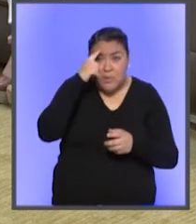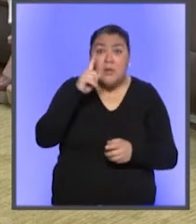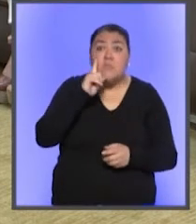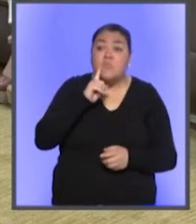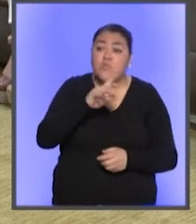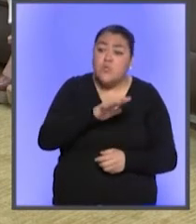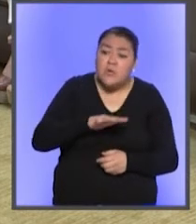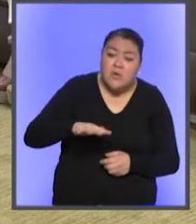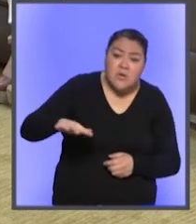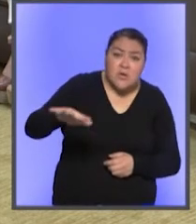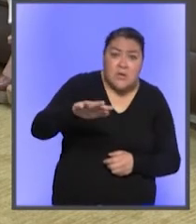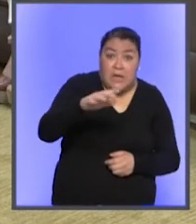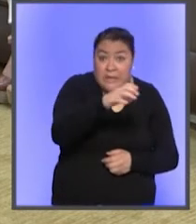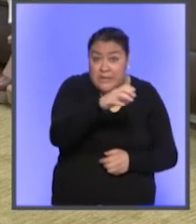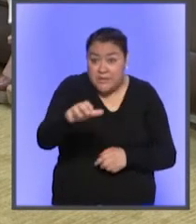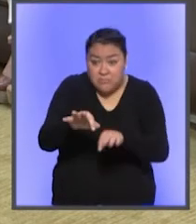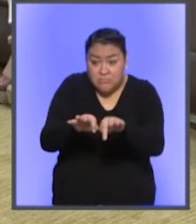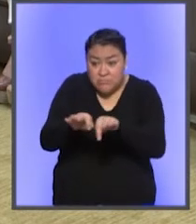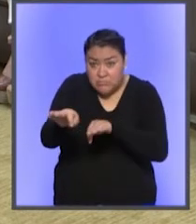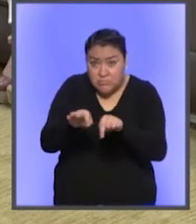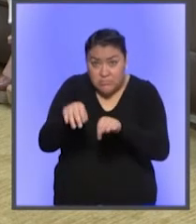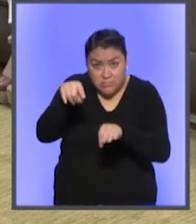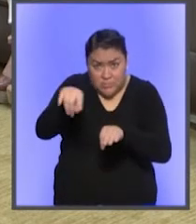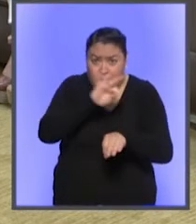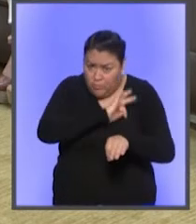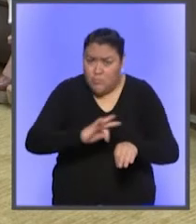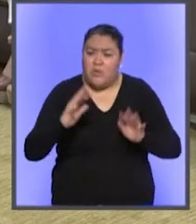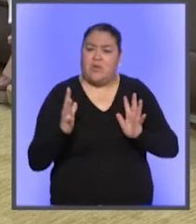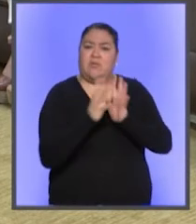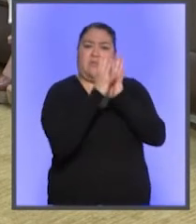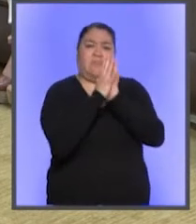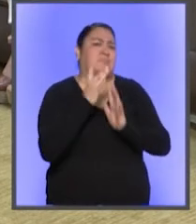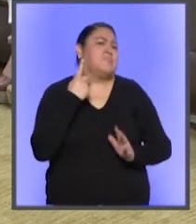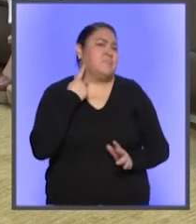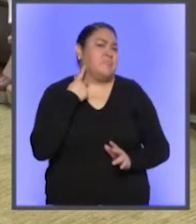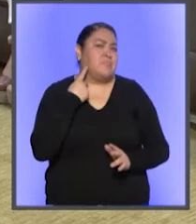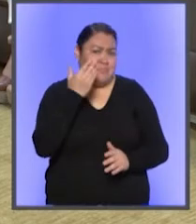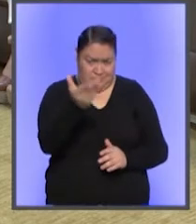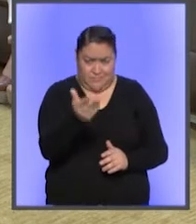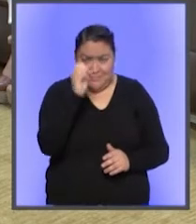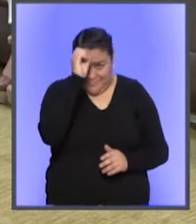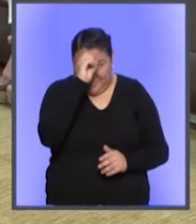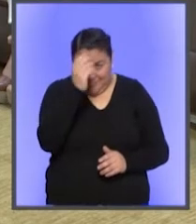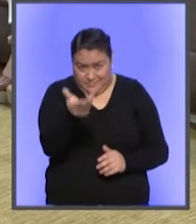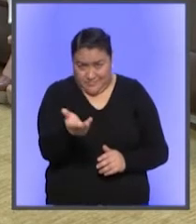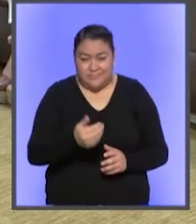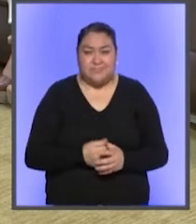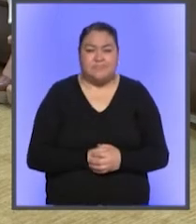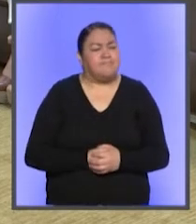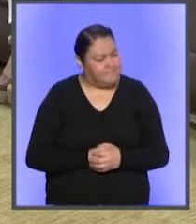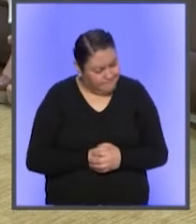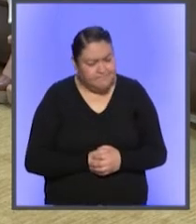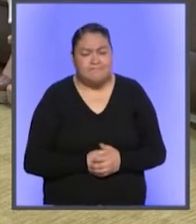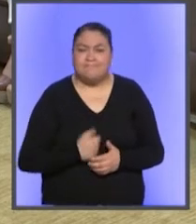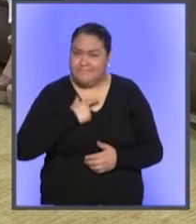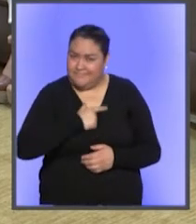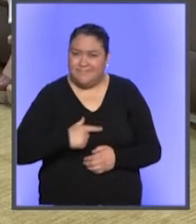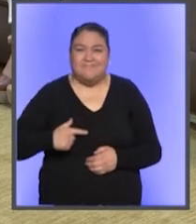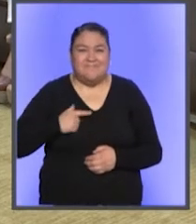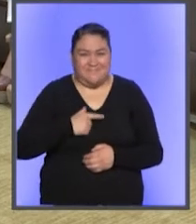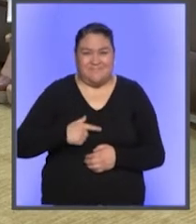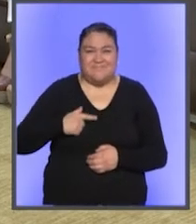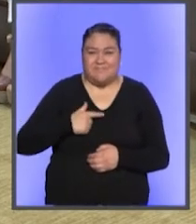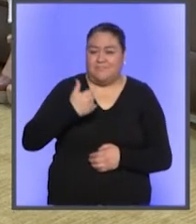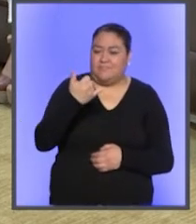derecho de las mujeres Rurales a participar en política podría compartirnos por favor Claro que sí muchas gracias